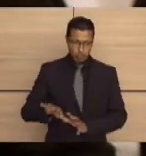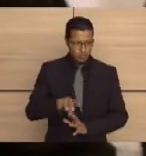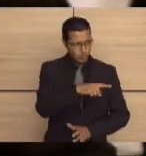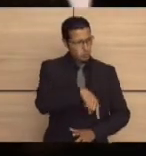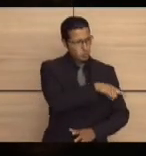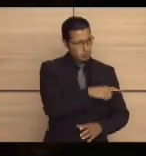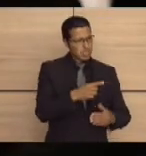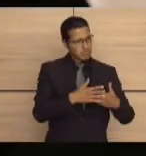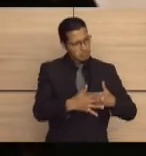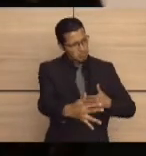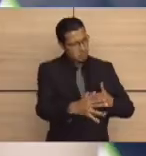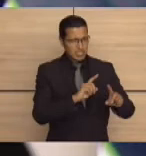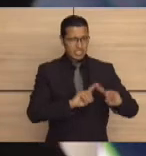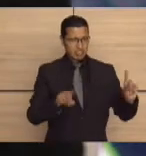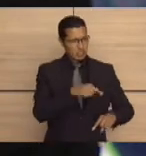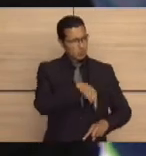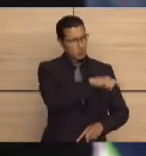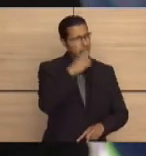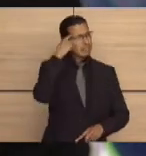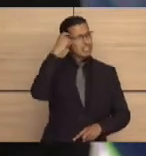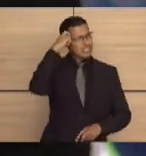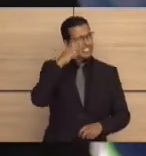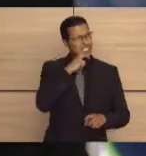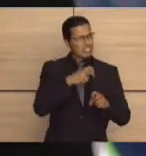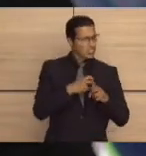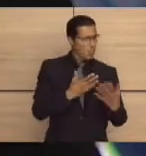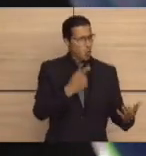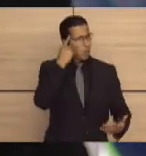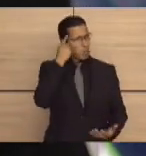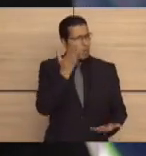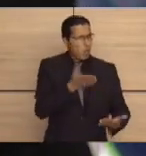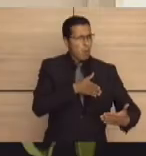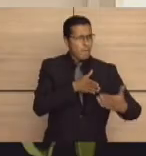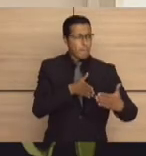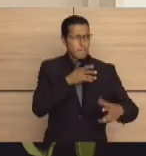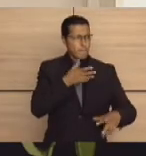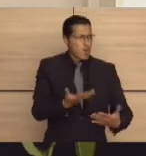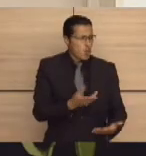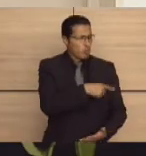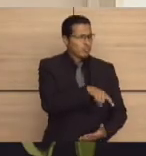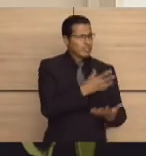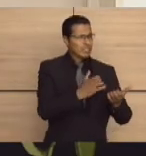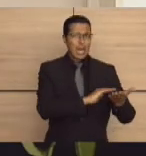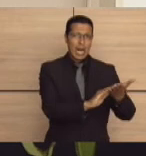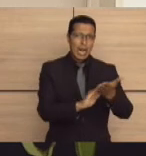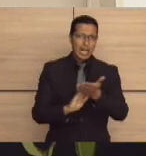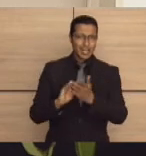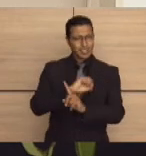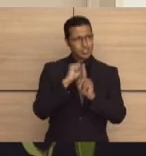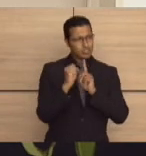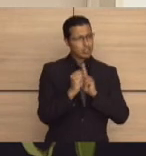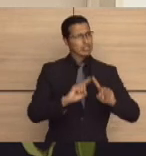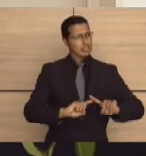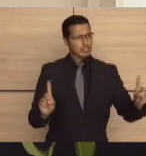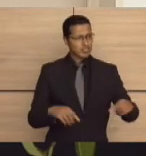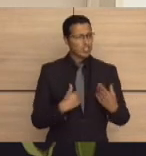relato diferente. ¿Cuáles son los retos para ustedes que se les presentan? ¿Cómo quisieran que la sociedad sea diferente? ¿Y